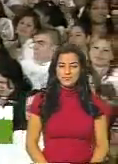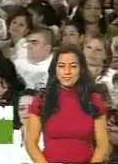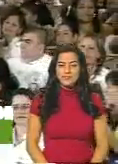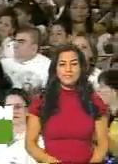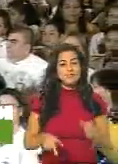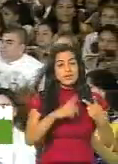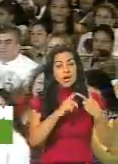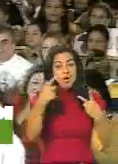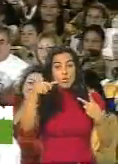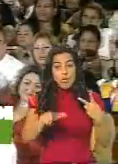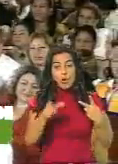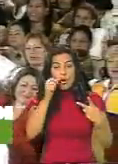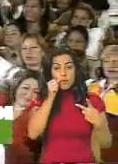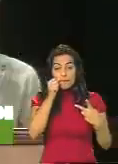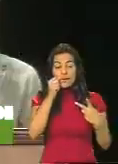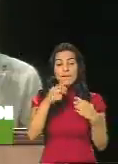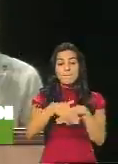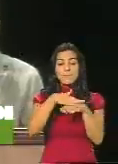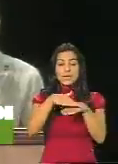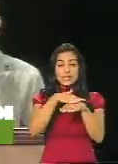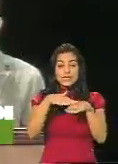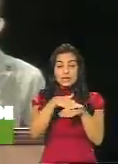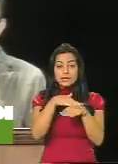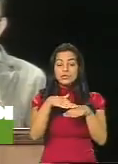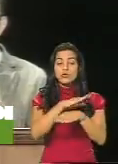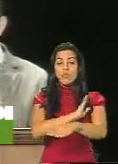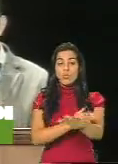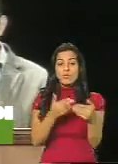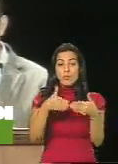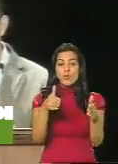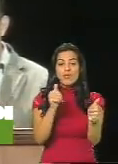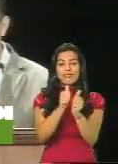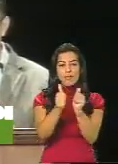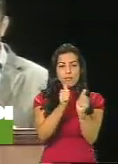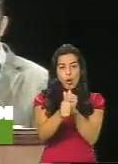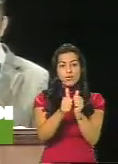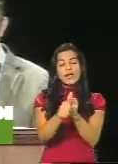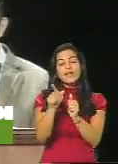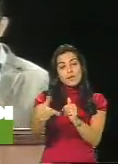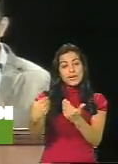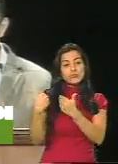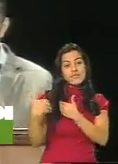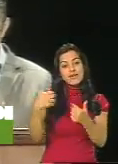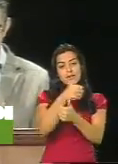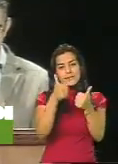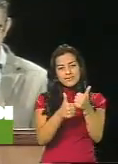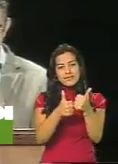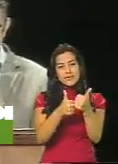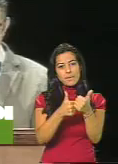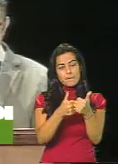Ciudadano Héctor Rodríguez, ministro del Poder Popular para el Deporte y vicepresidente para el área social.